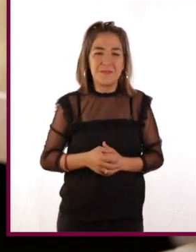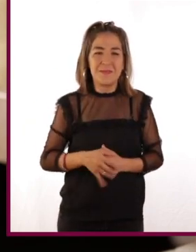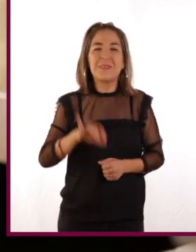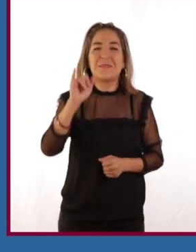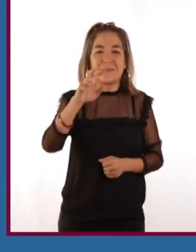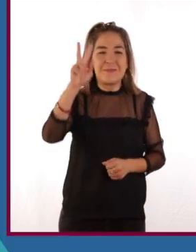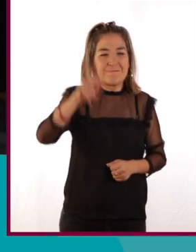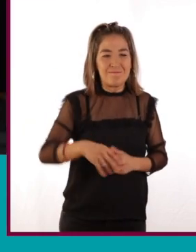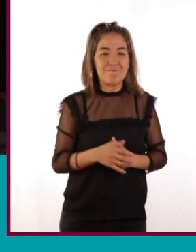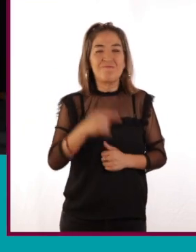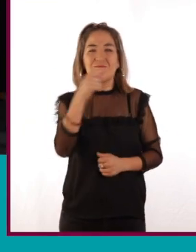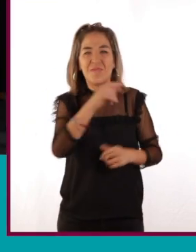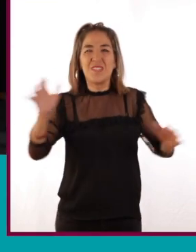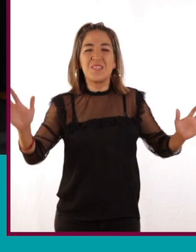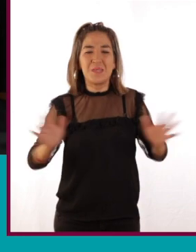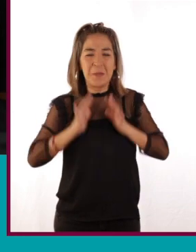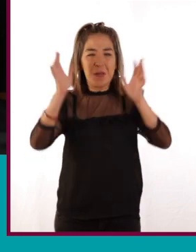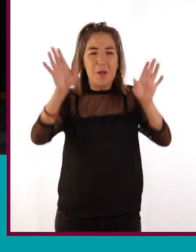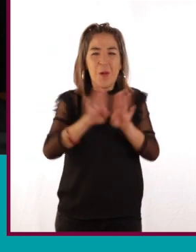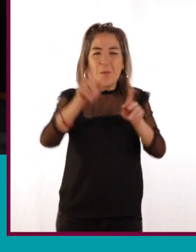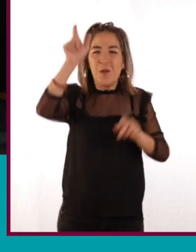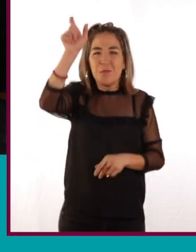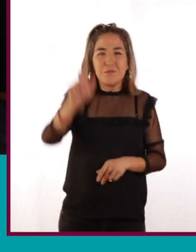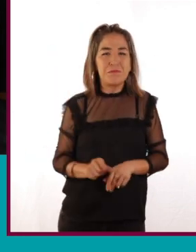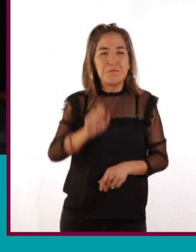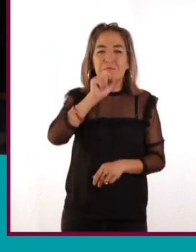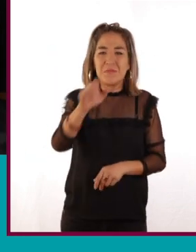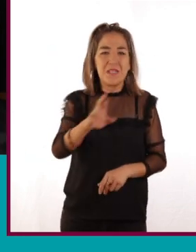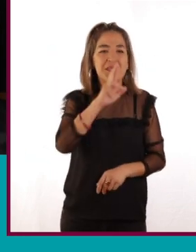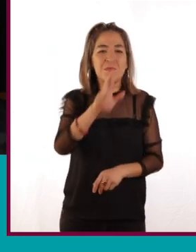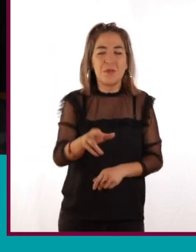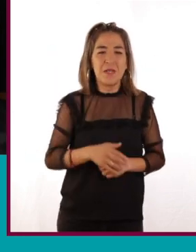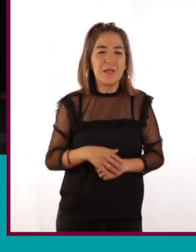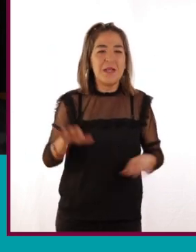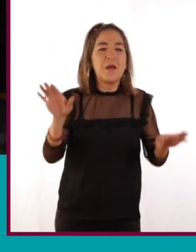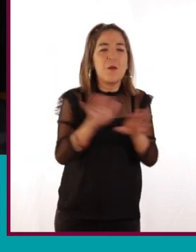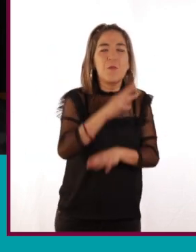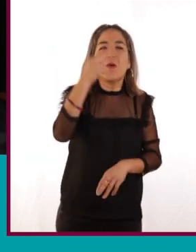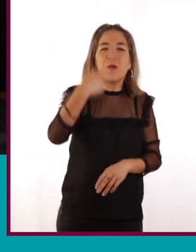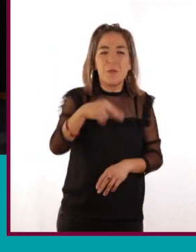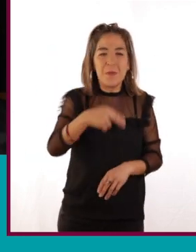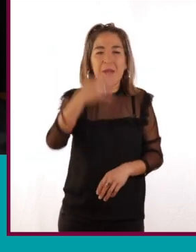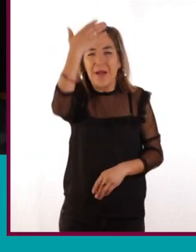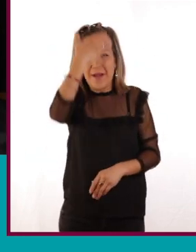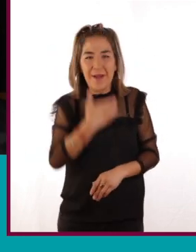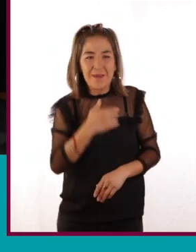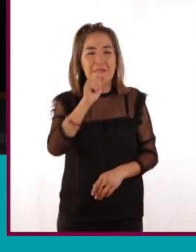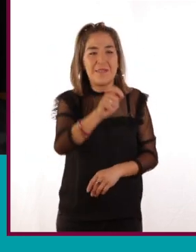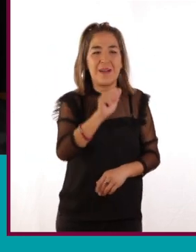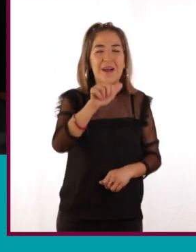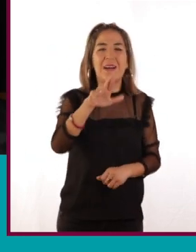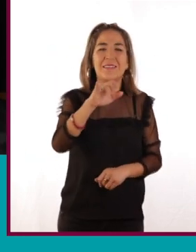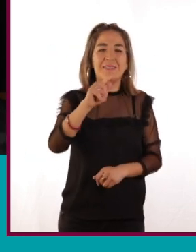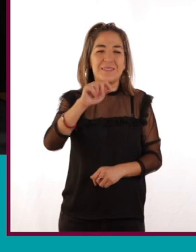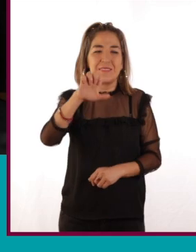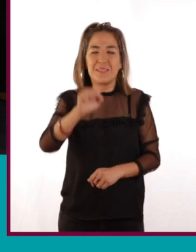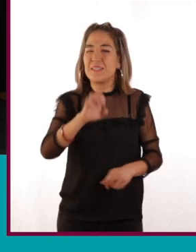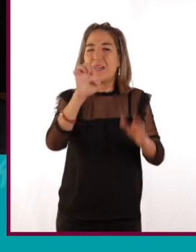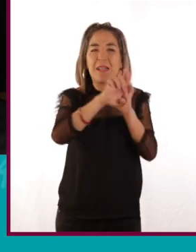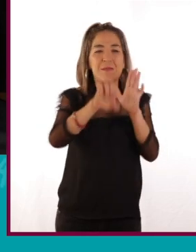Jóvenes en TV. Pues sí, es sorprendente en todos los casos dados, aunque cambie el número de caras, vértices y